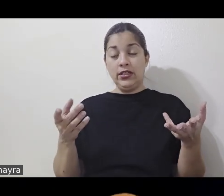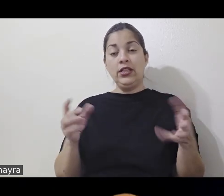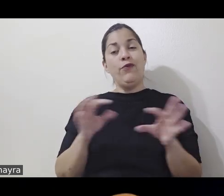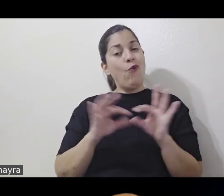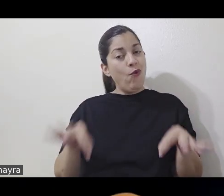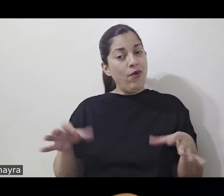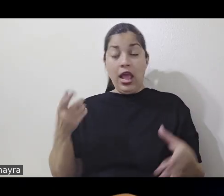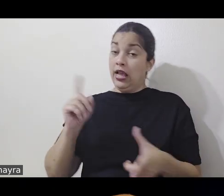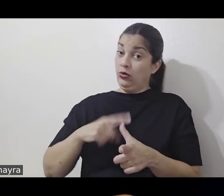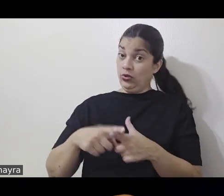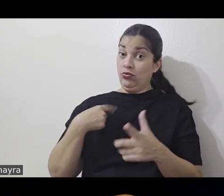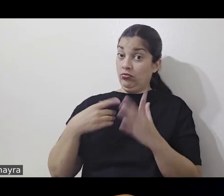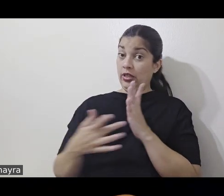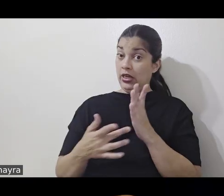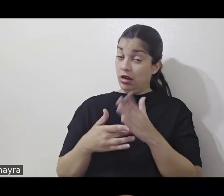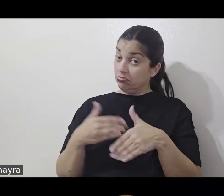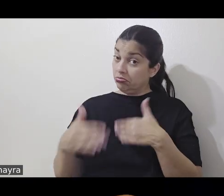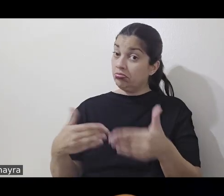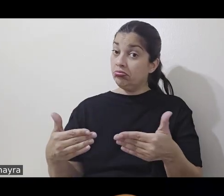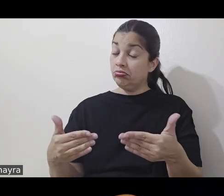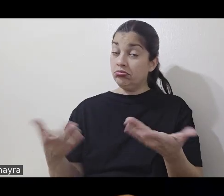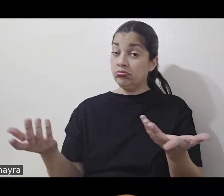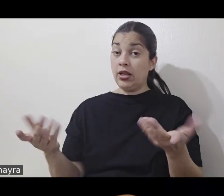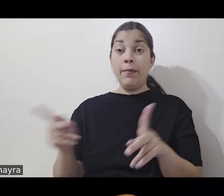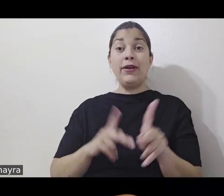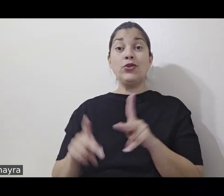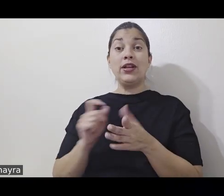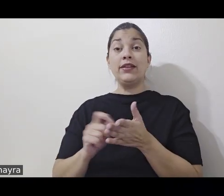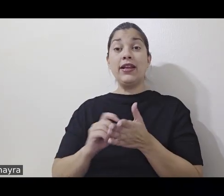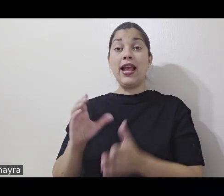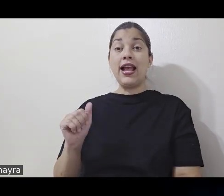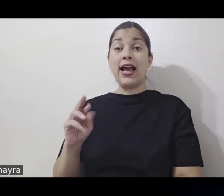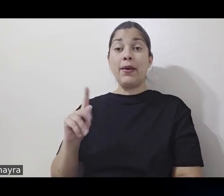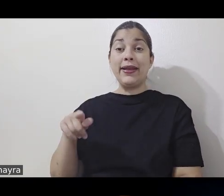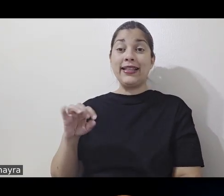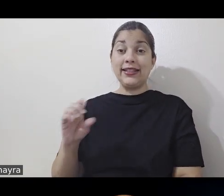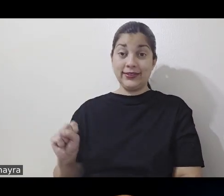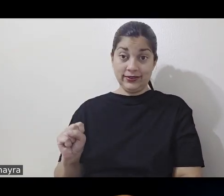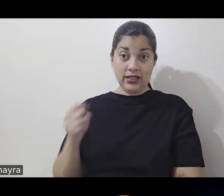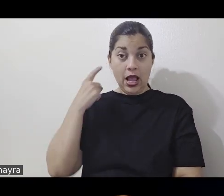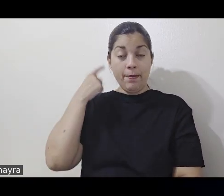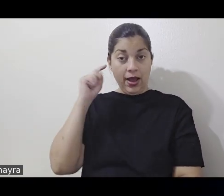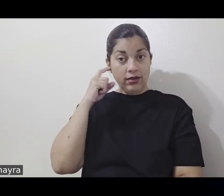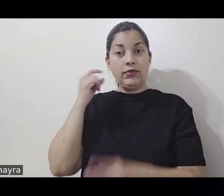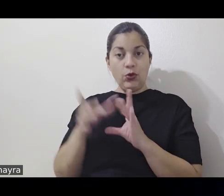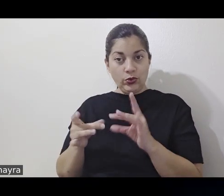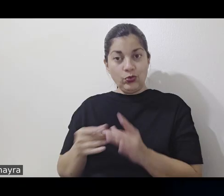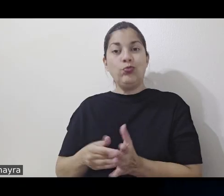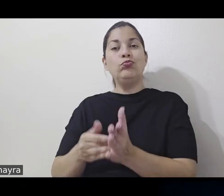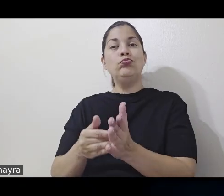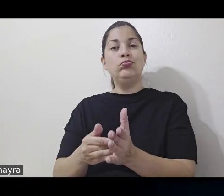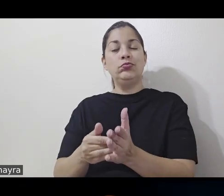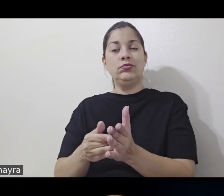utilicé esa técnica que utilizaron las personas que escribían carpetas para reproducir ese cuento. Pero inventé